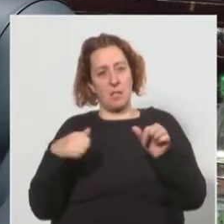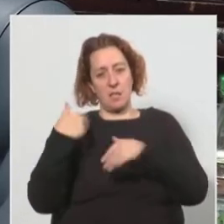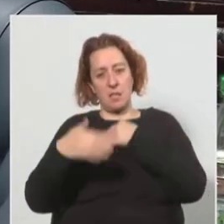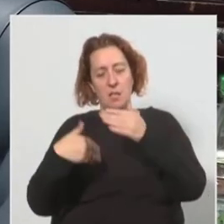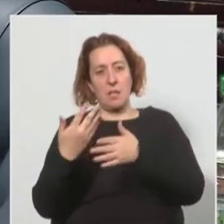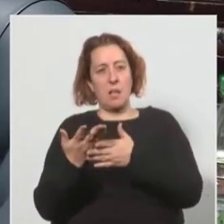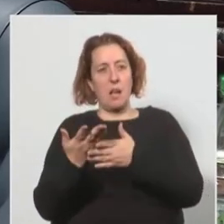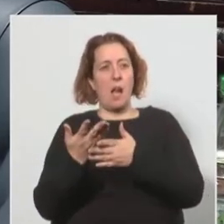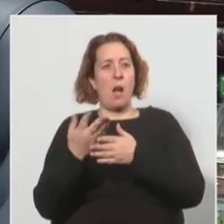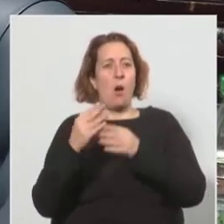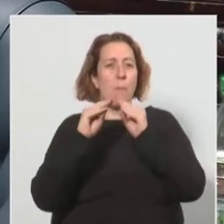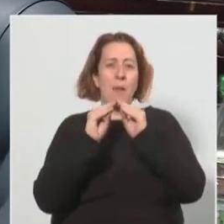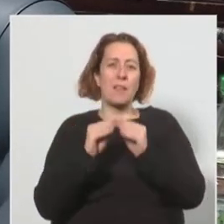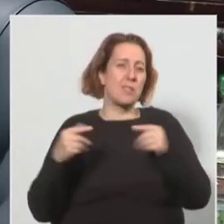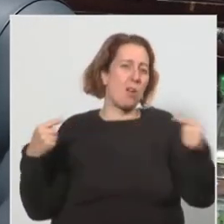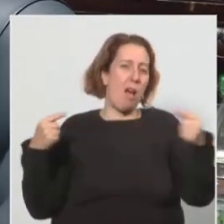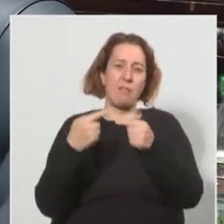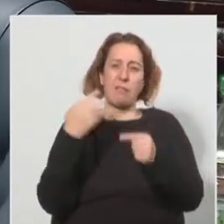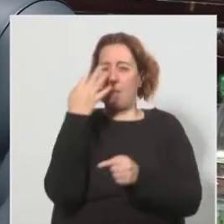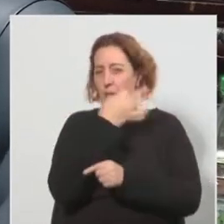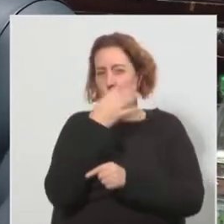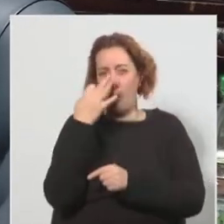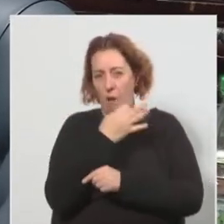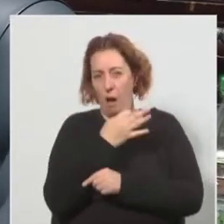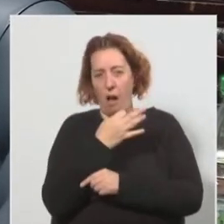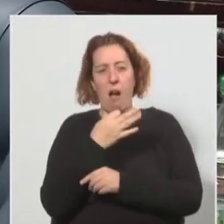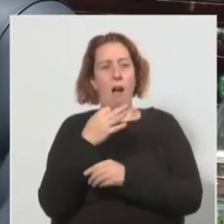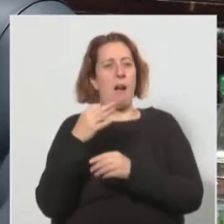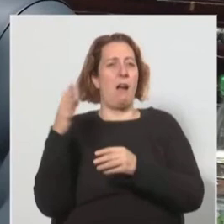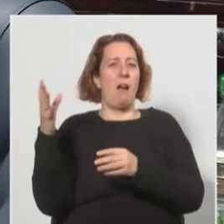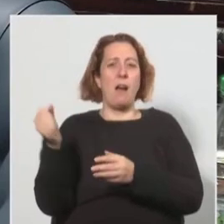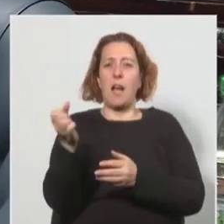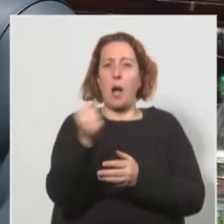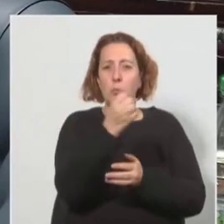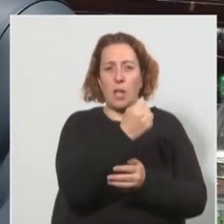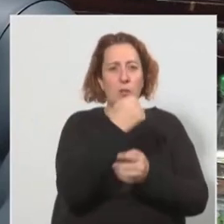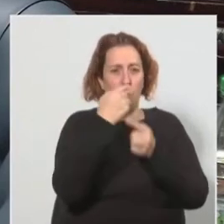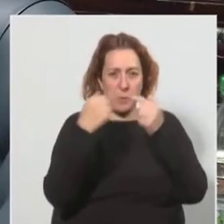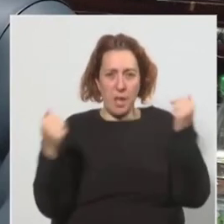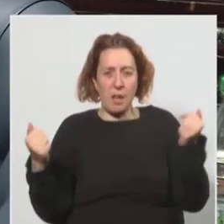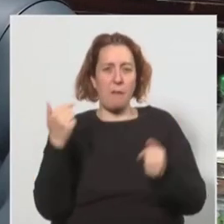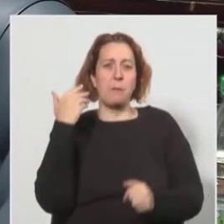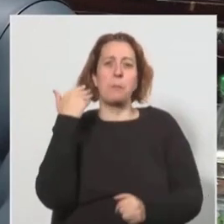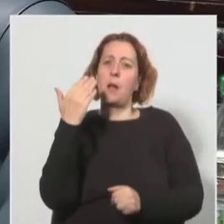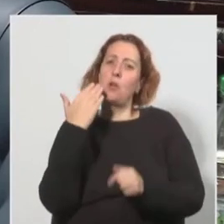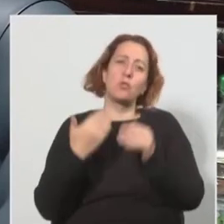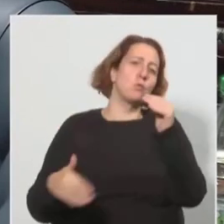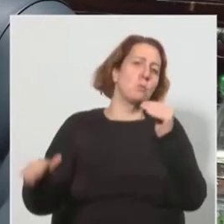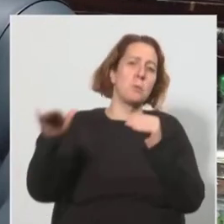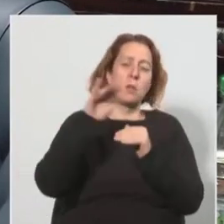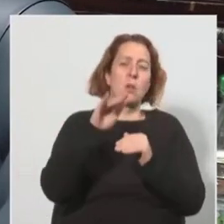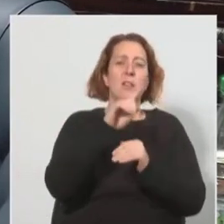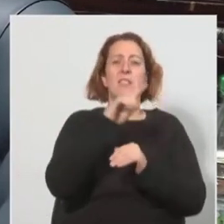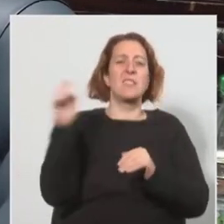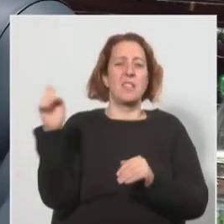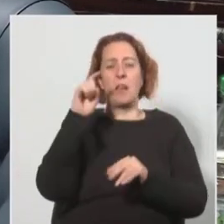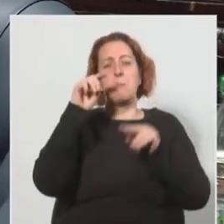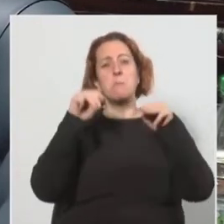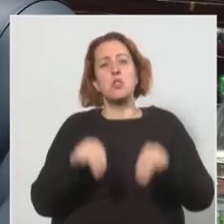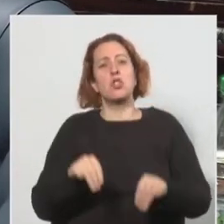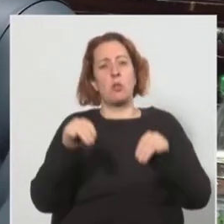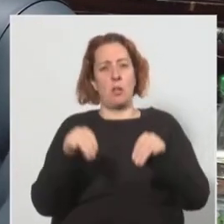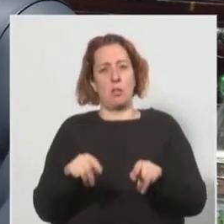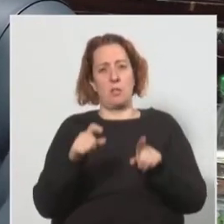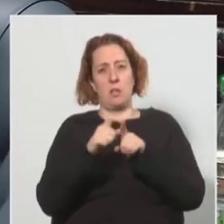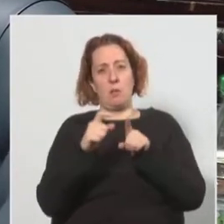la mayor operación antidrogas de la historia, incautando bienes por un valor superior a los 100 millones de